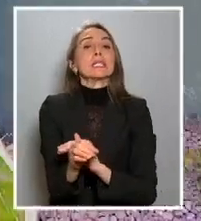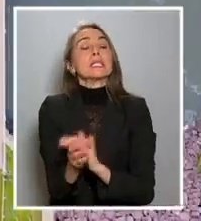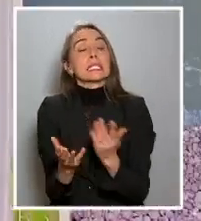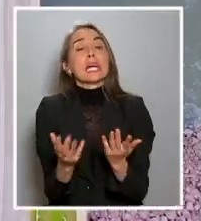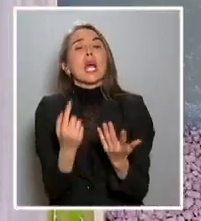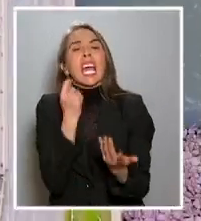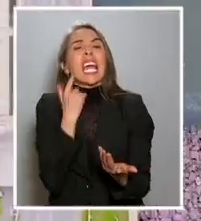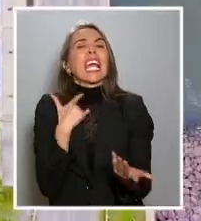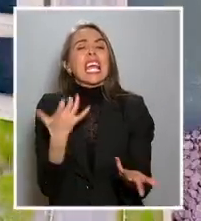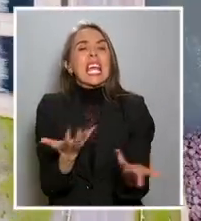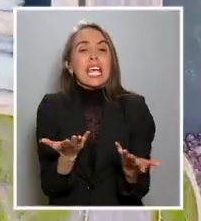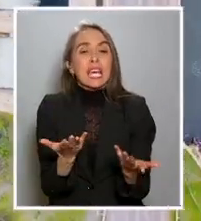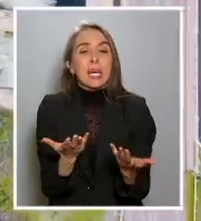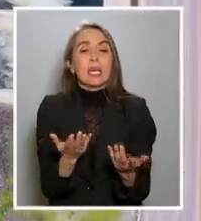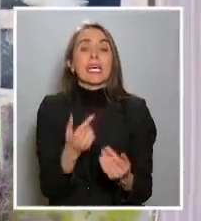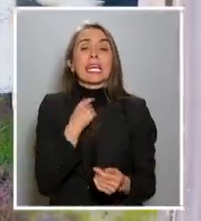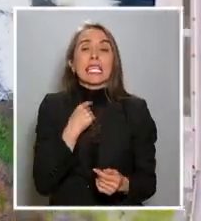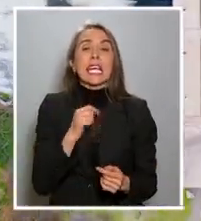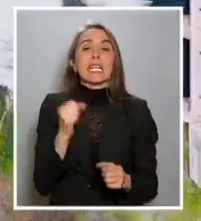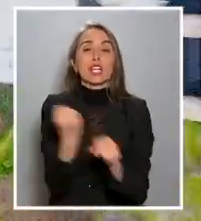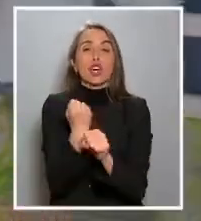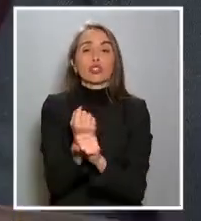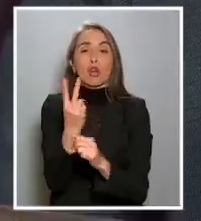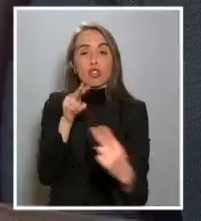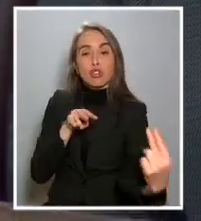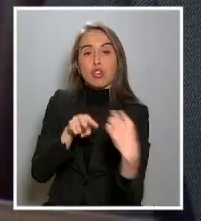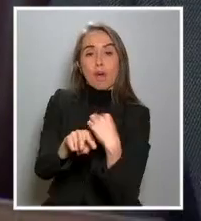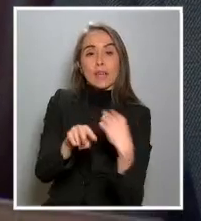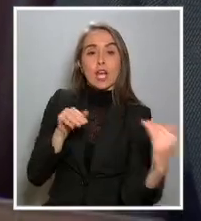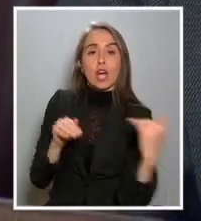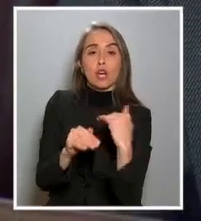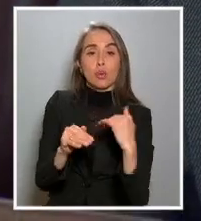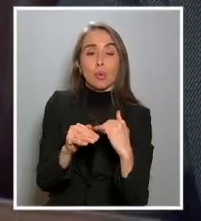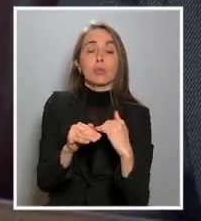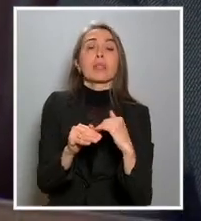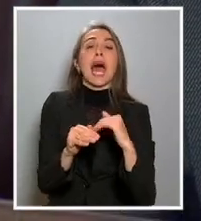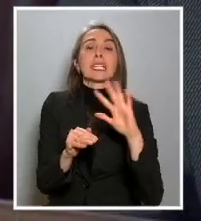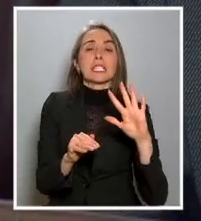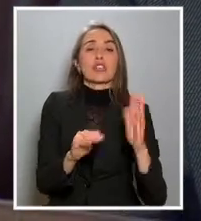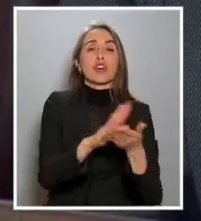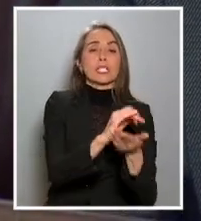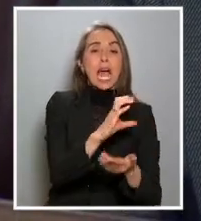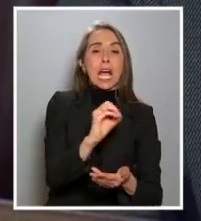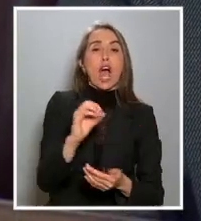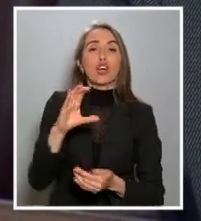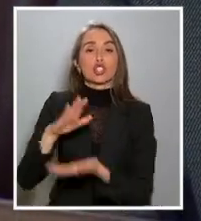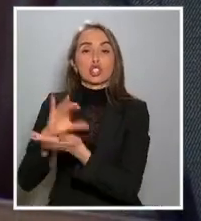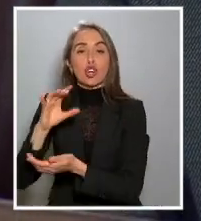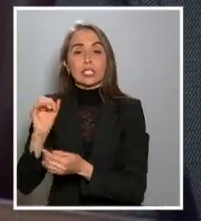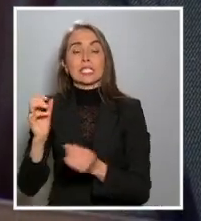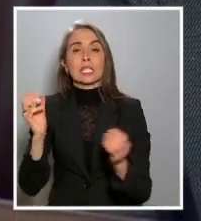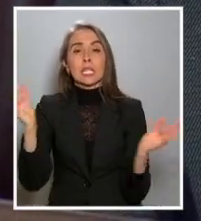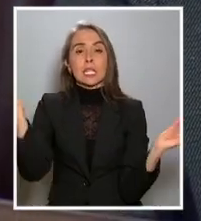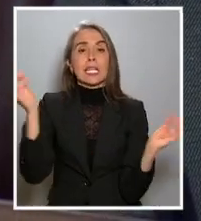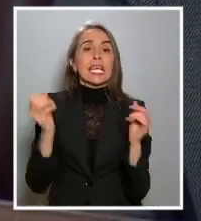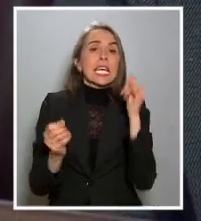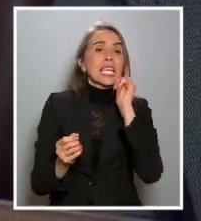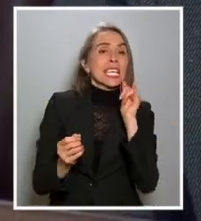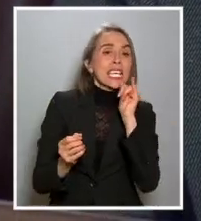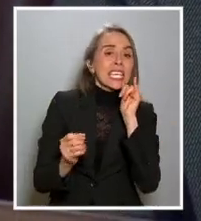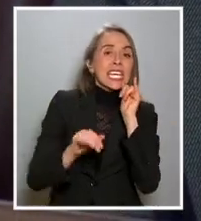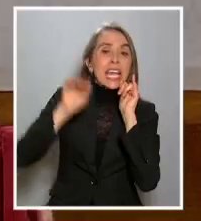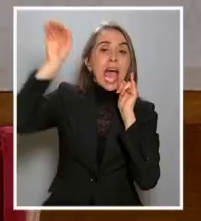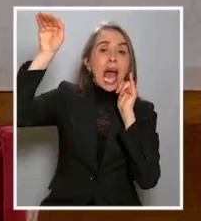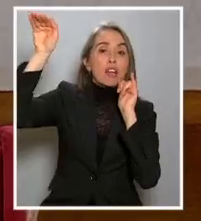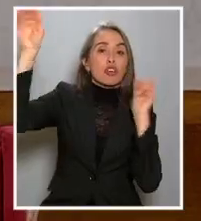otros, de la anhelada doble vía de la Ruta 5 entre Chacao y Chonchi, así como el teleférico que va a unir a Iquique con